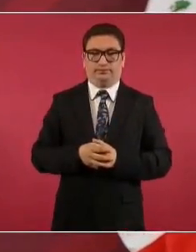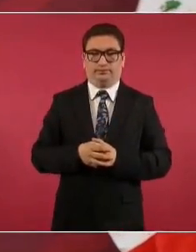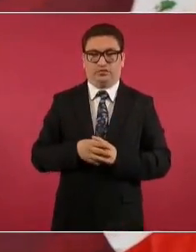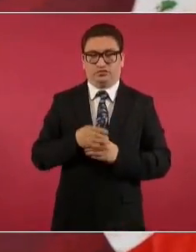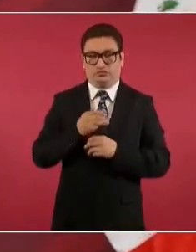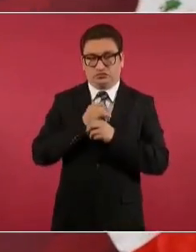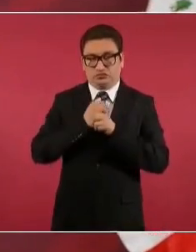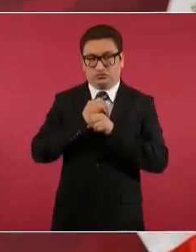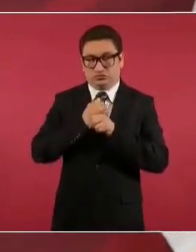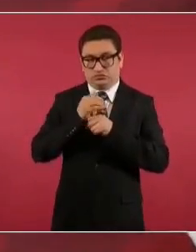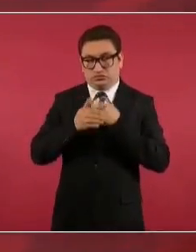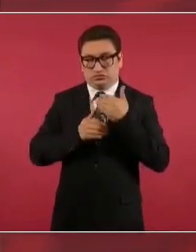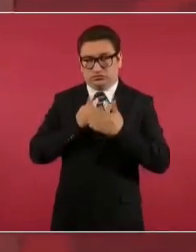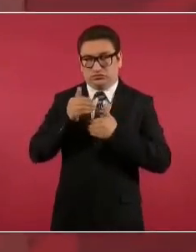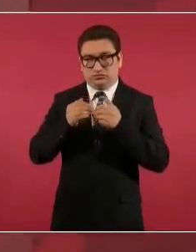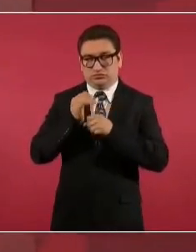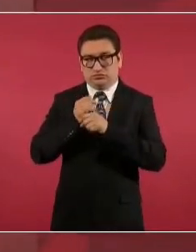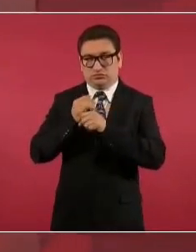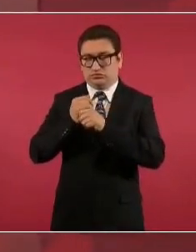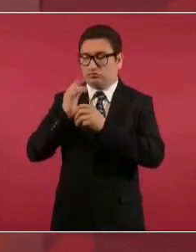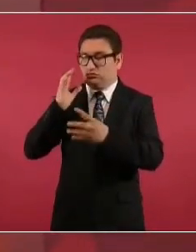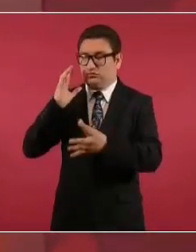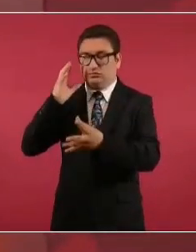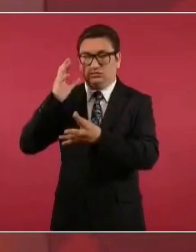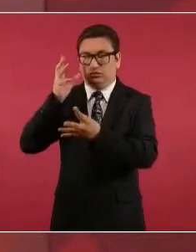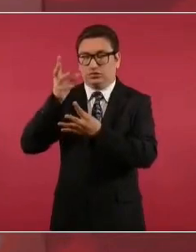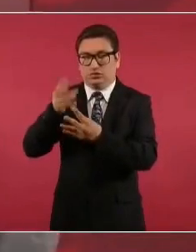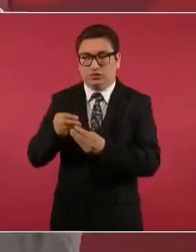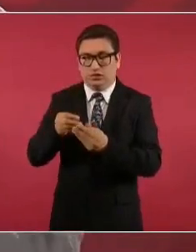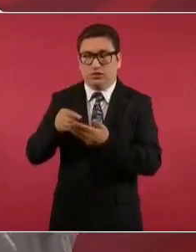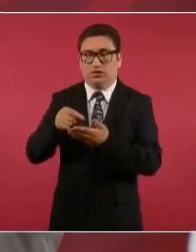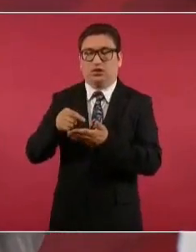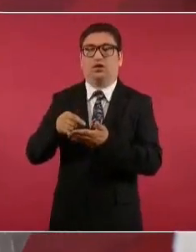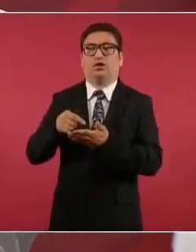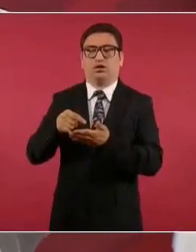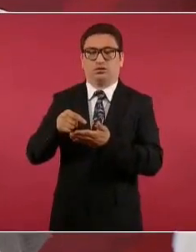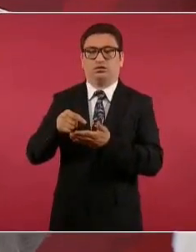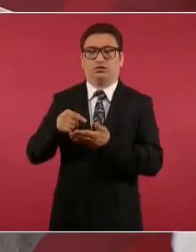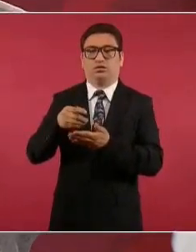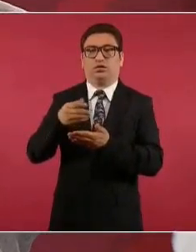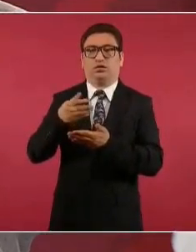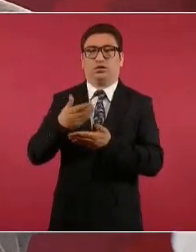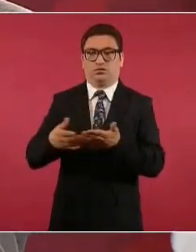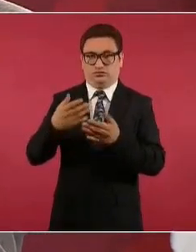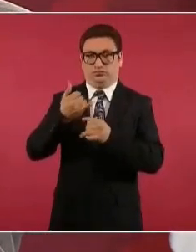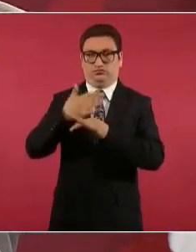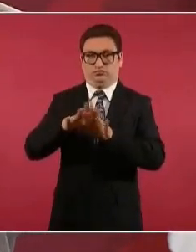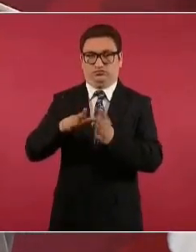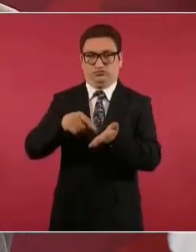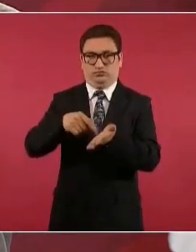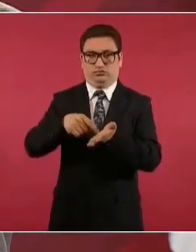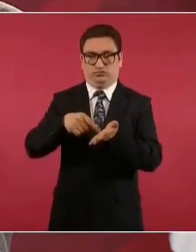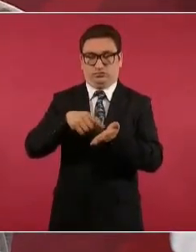Llegar a las conclusiones que tiene el informe.